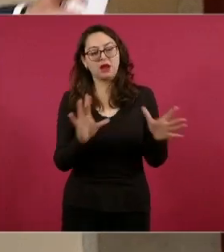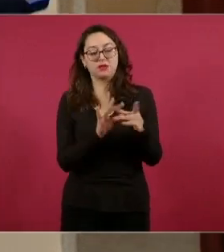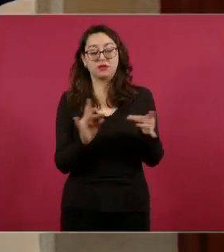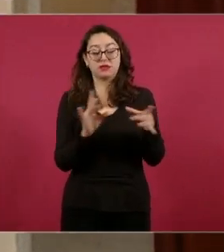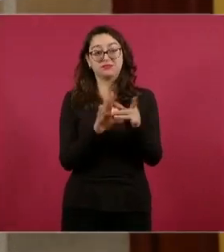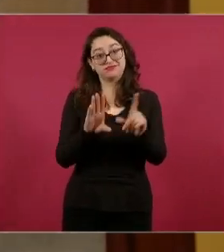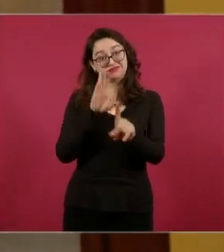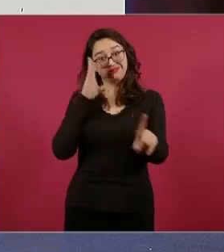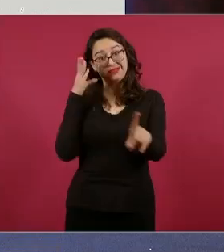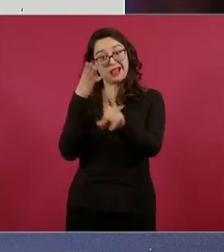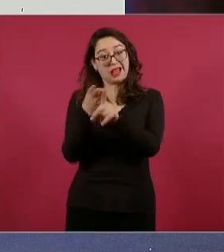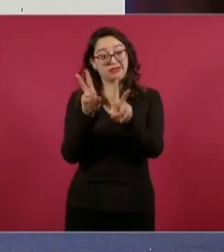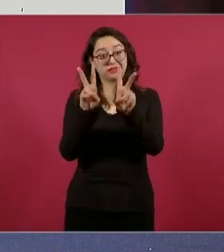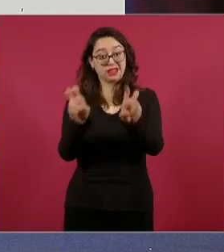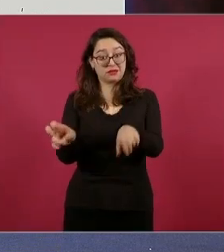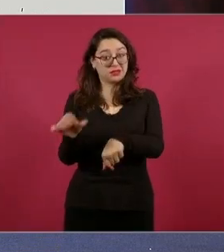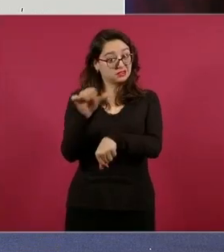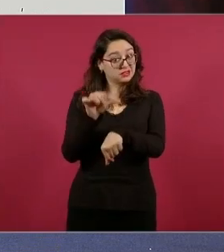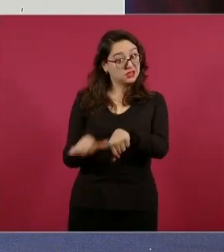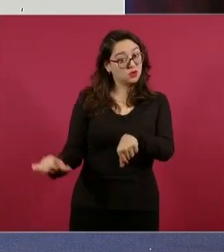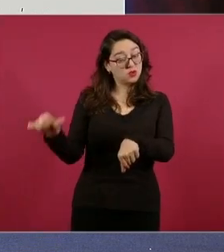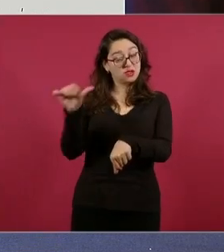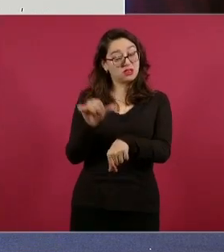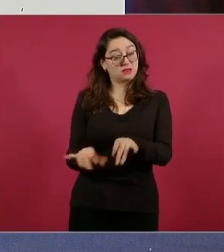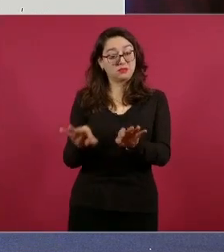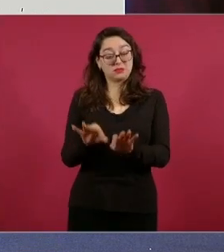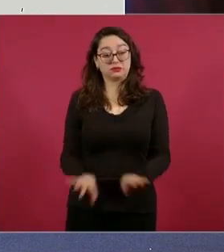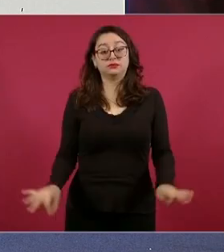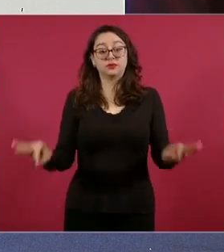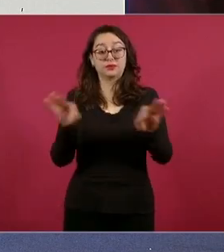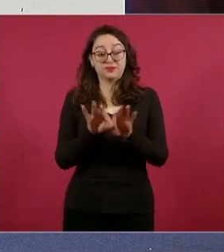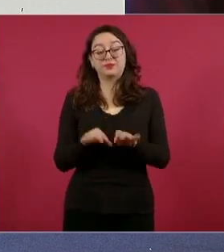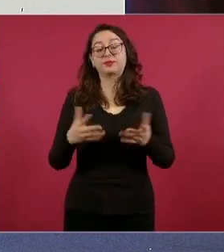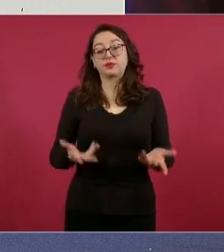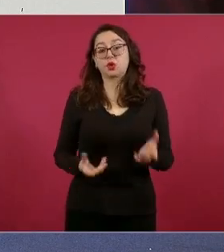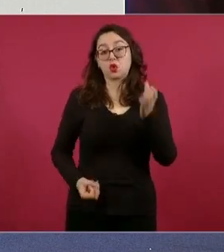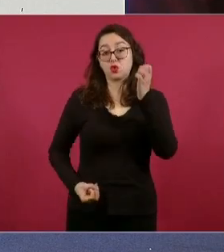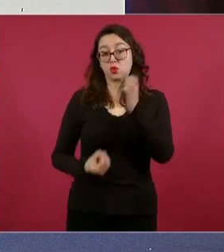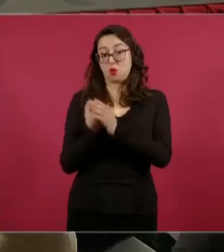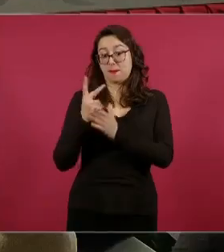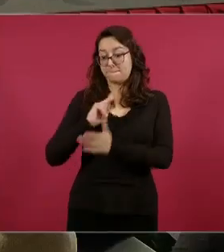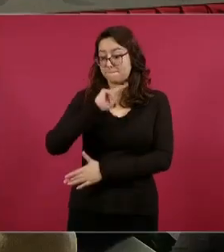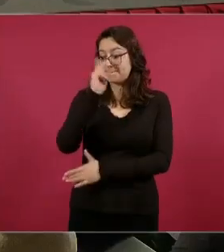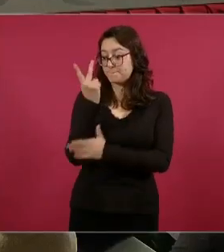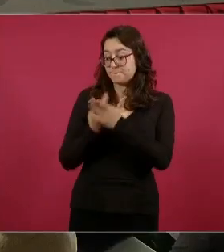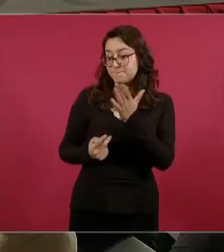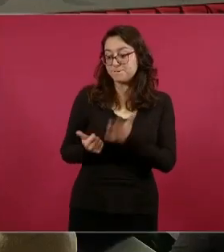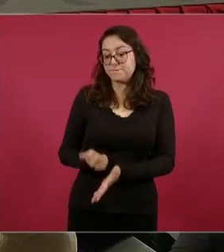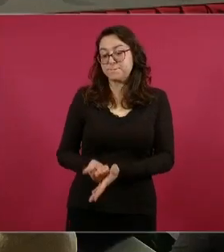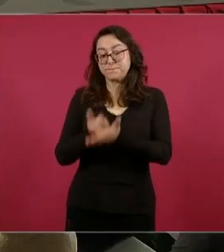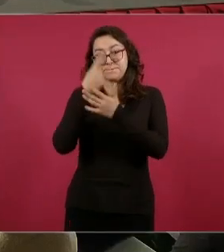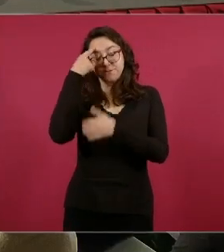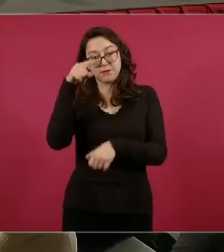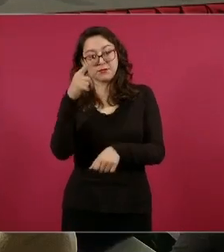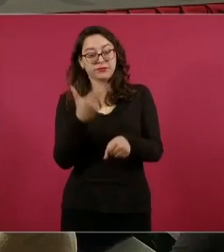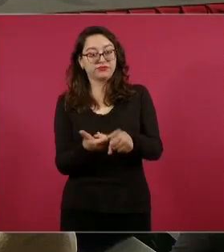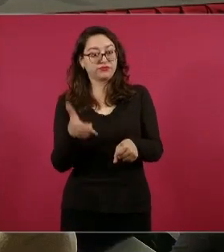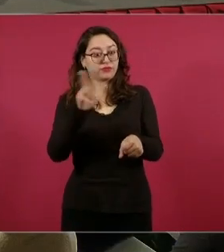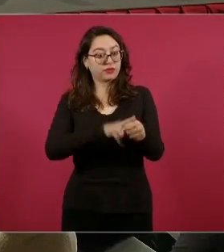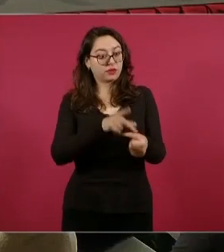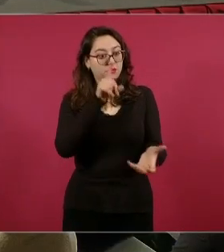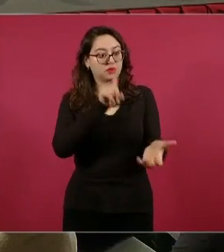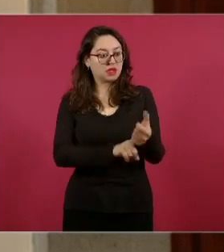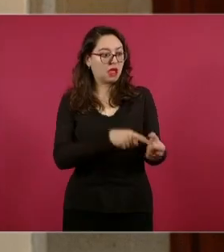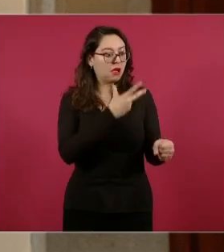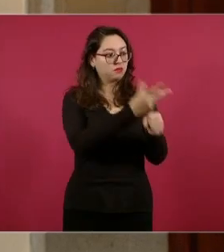los esfuerzos más grandes que ha hecho el IMSS-Bienestar: remodelar, rehabilitar, obtener las licencias y dotar de equipo y de personal